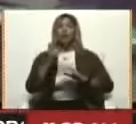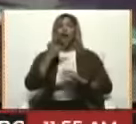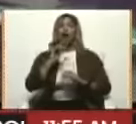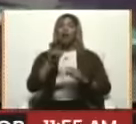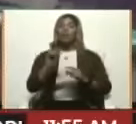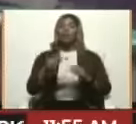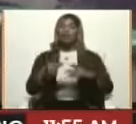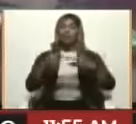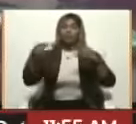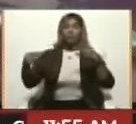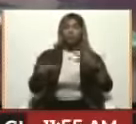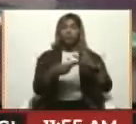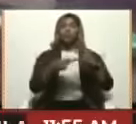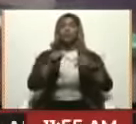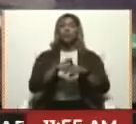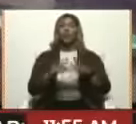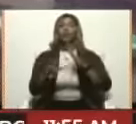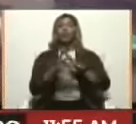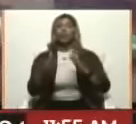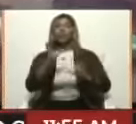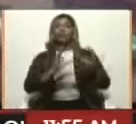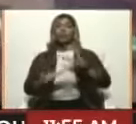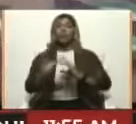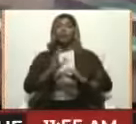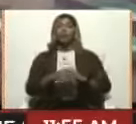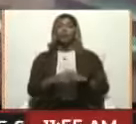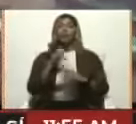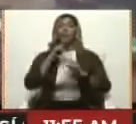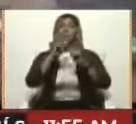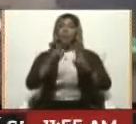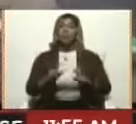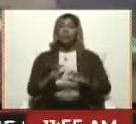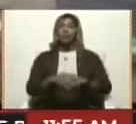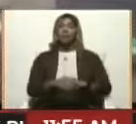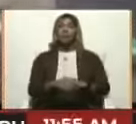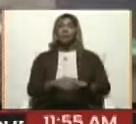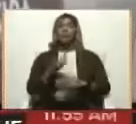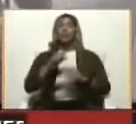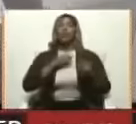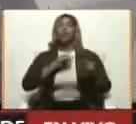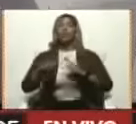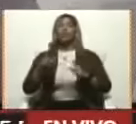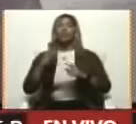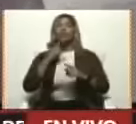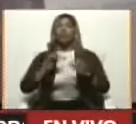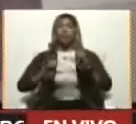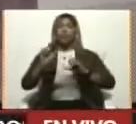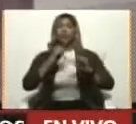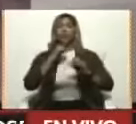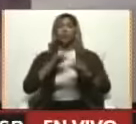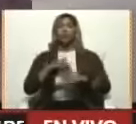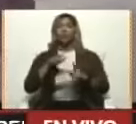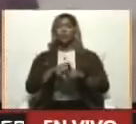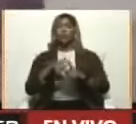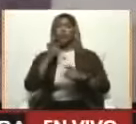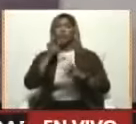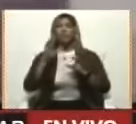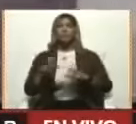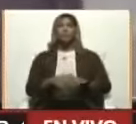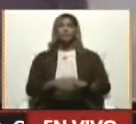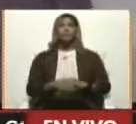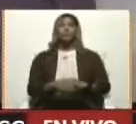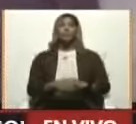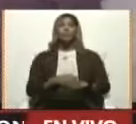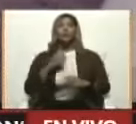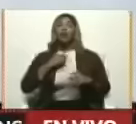su adscripción la Dirección Técnico-Científica y de Investigaciones y la Dirección de Laboratorios Criminalísticos.